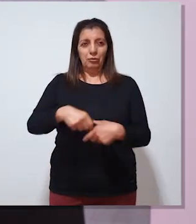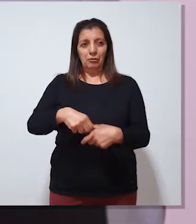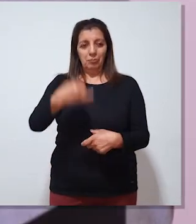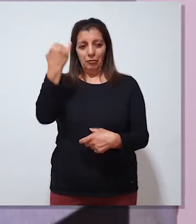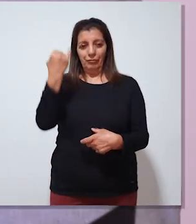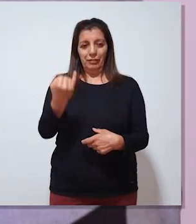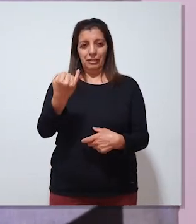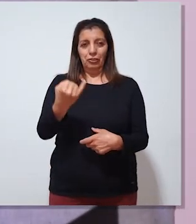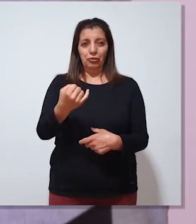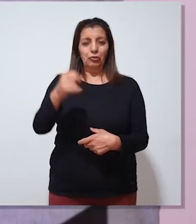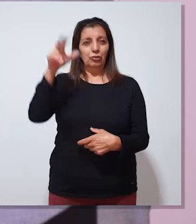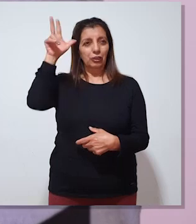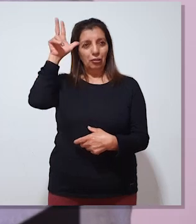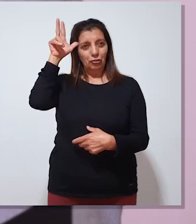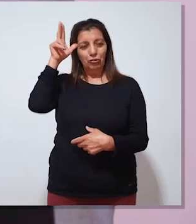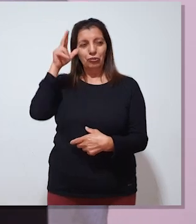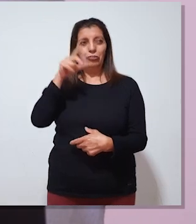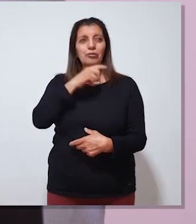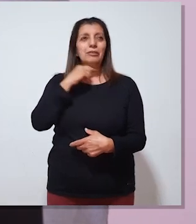y servicio para la Iglesia.